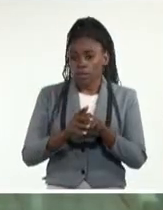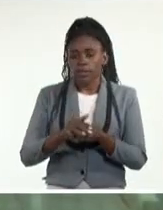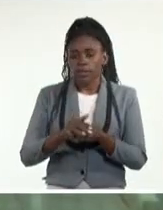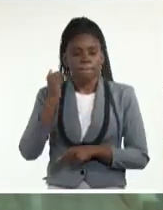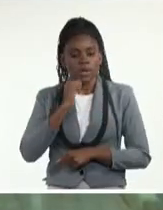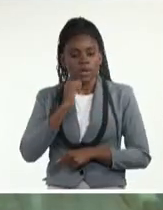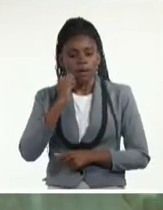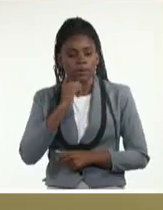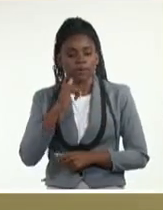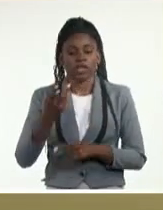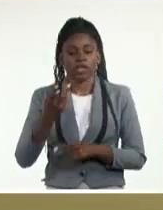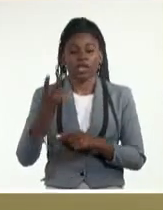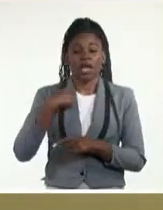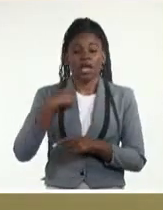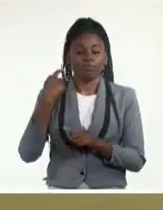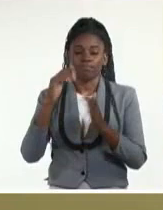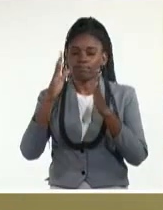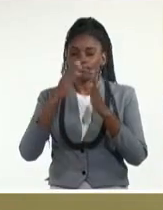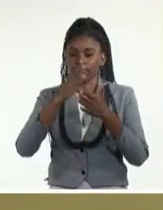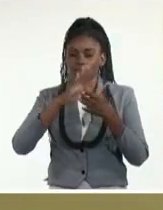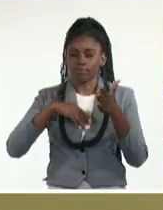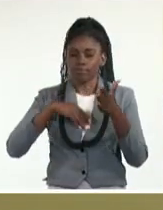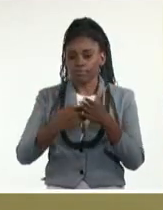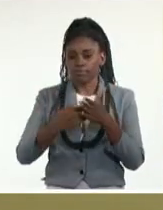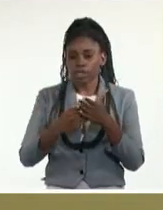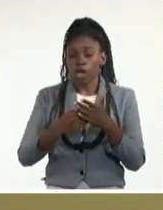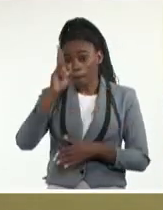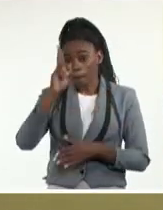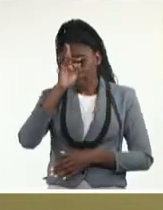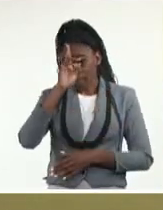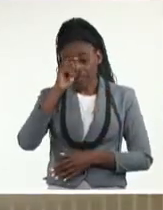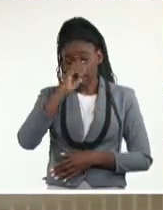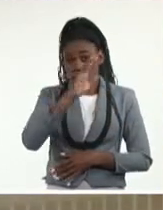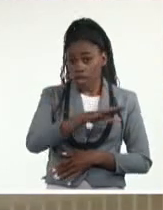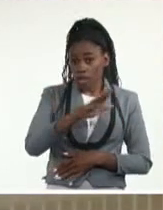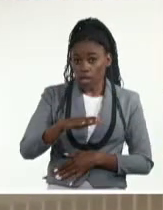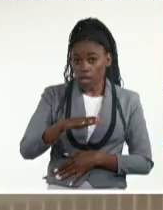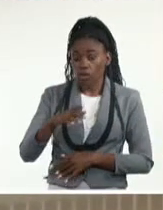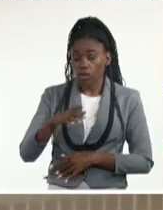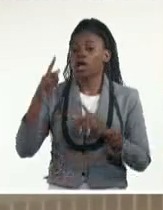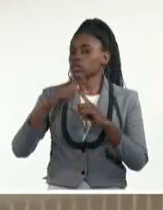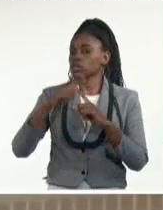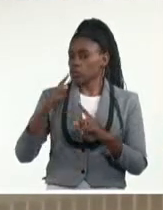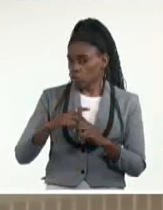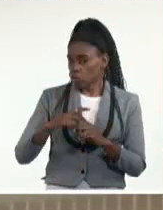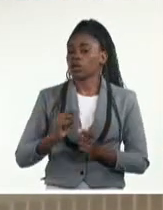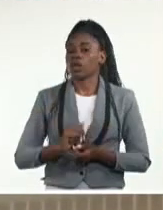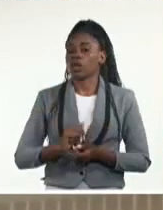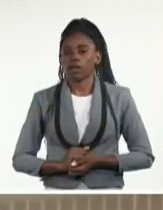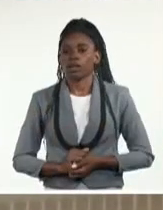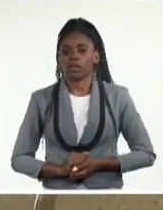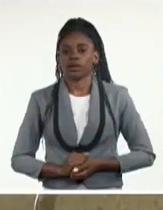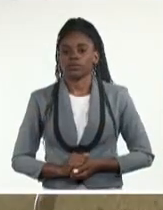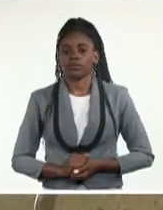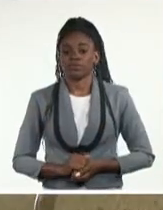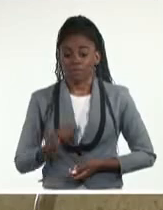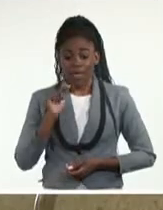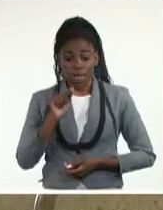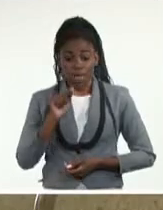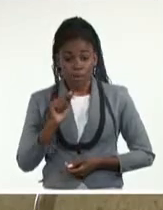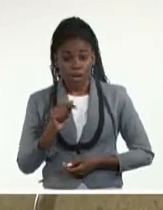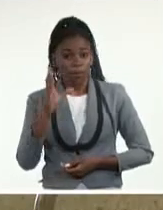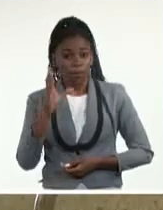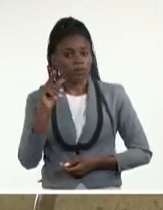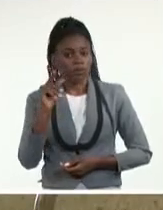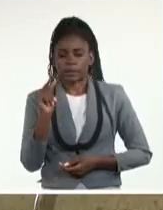calendario 2022 en el Hospital Pediátrico Provincial Mártires de las Tunas. El centro asistencial, con una treintena